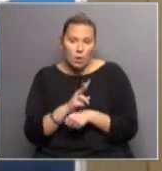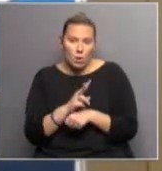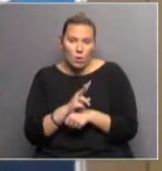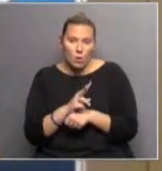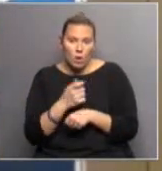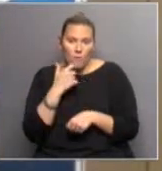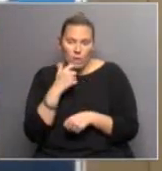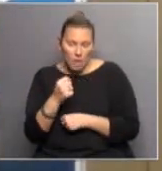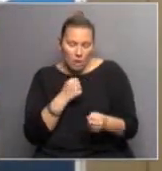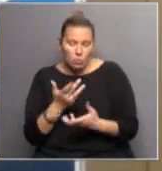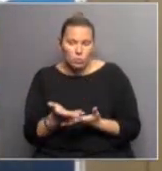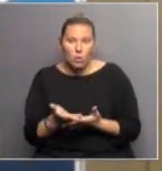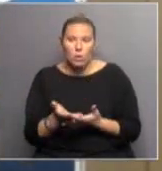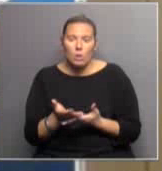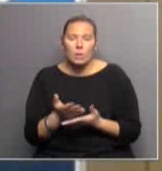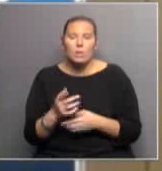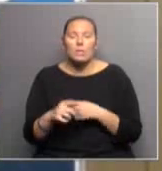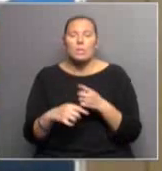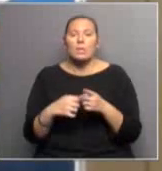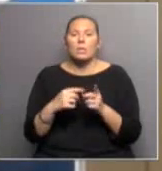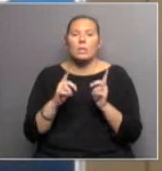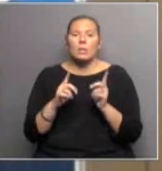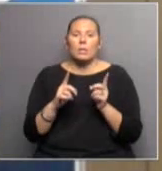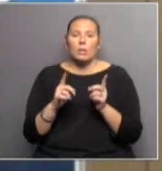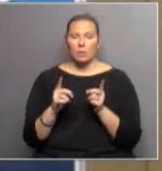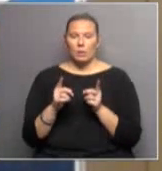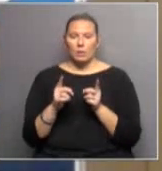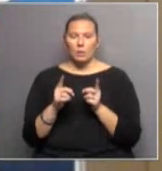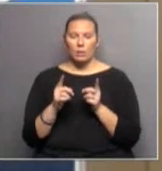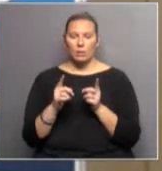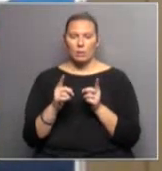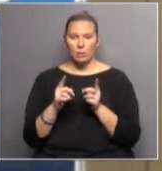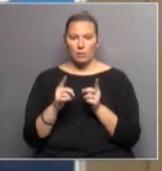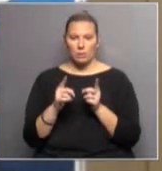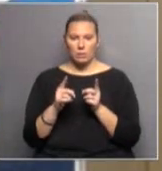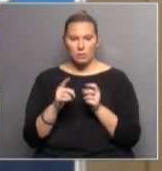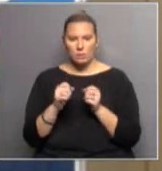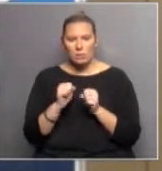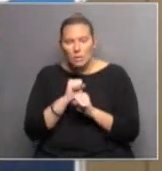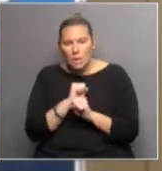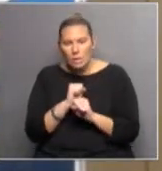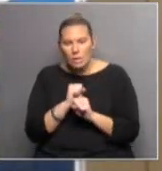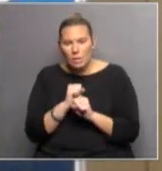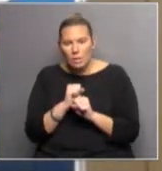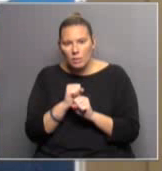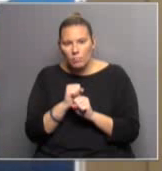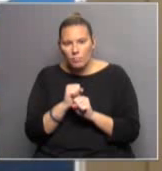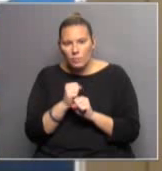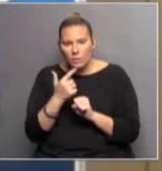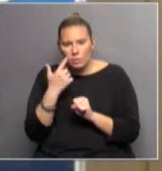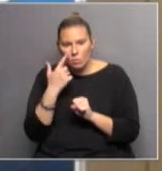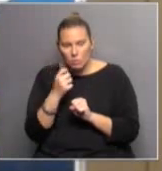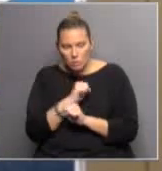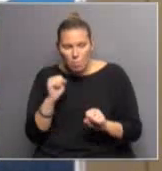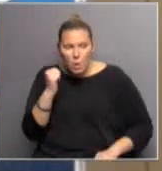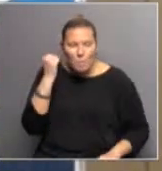falta de control de impulsos. Y por otro lado, si es que hubiese posibilidades de llevar a cabo